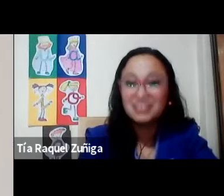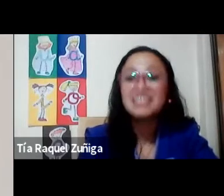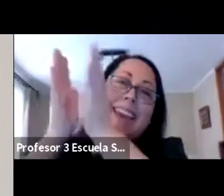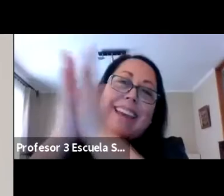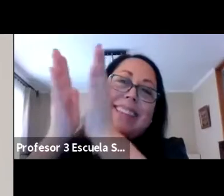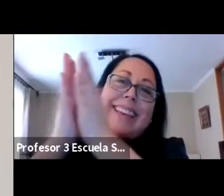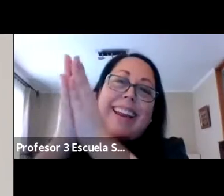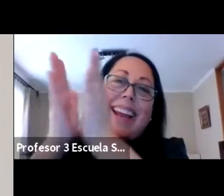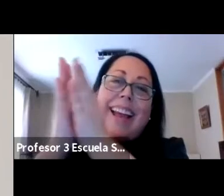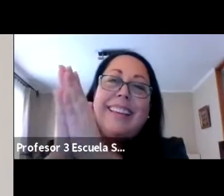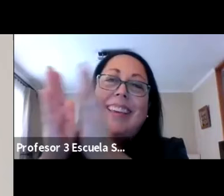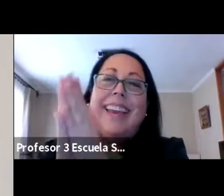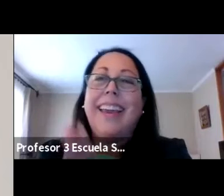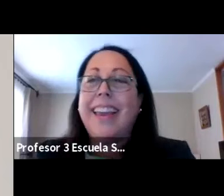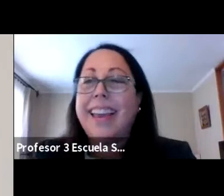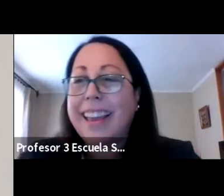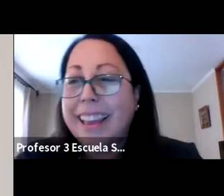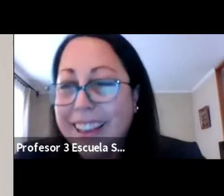Bien,